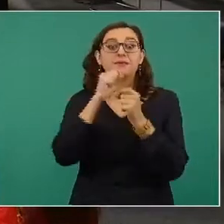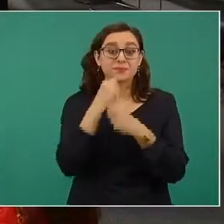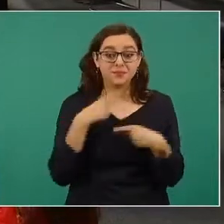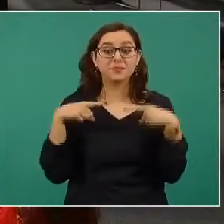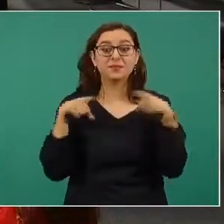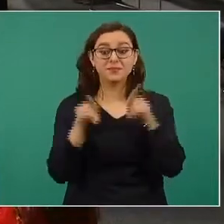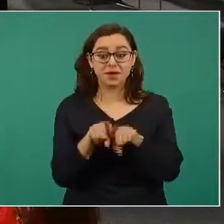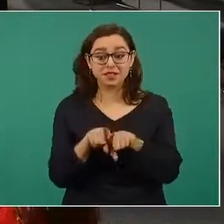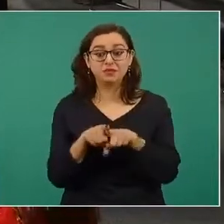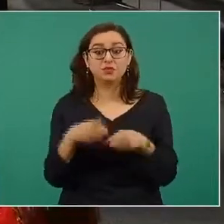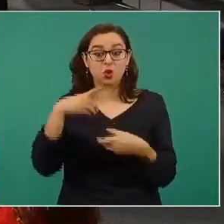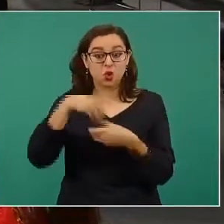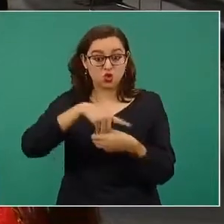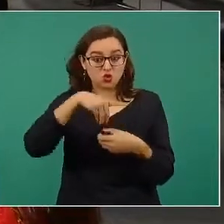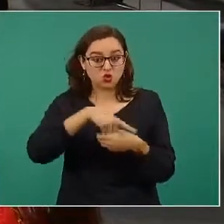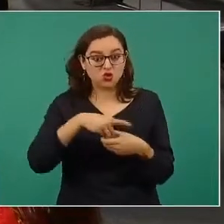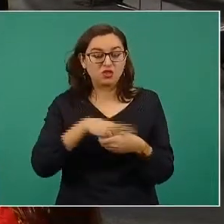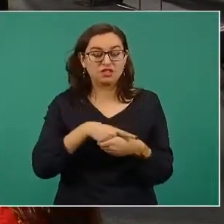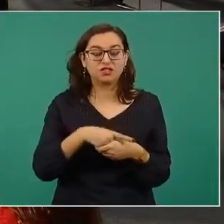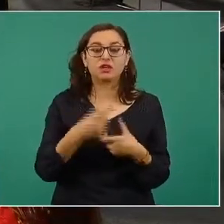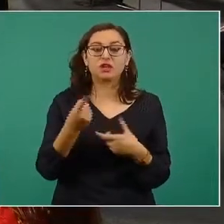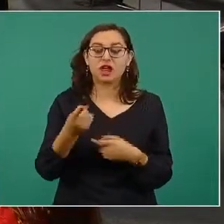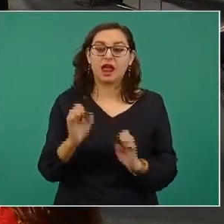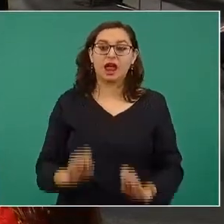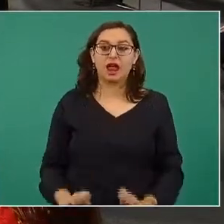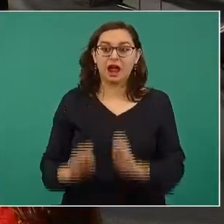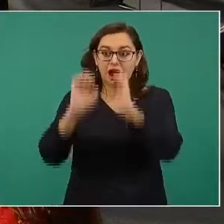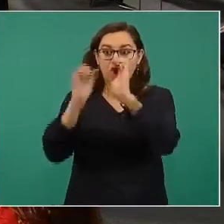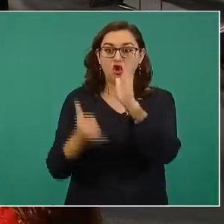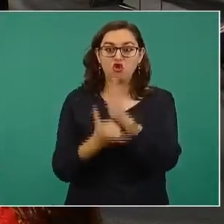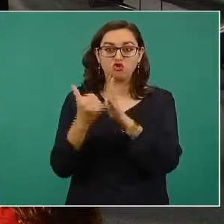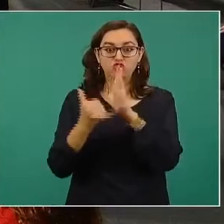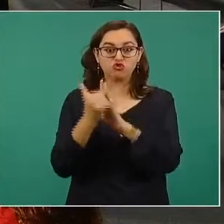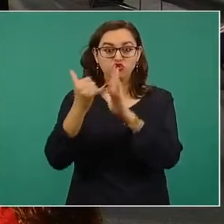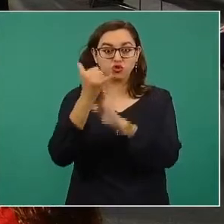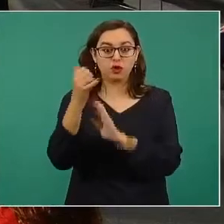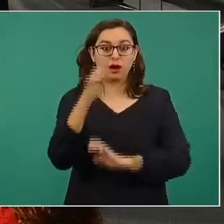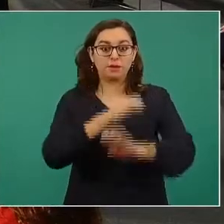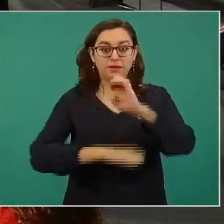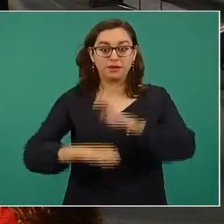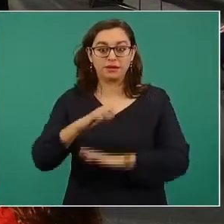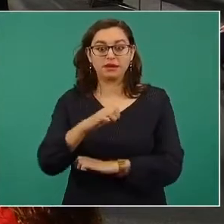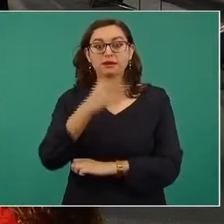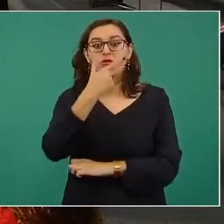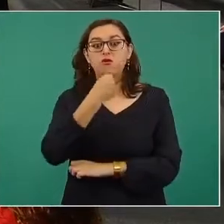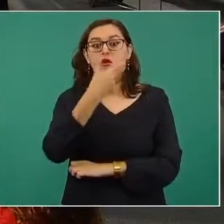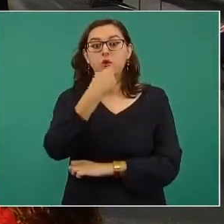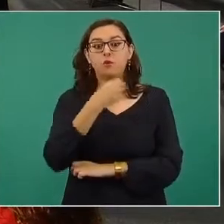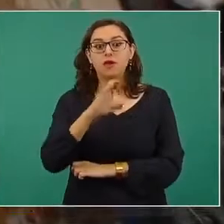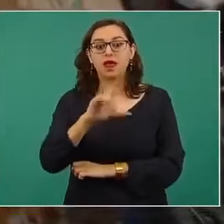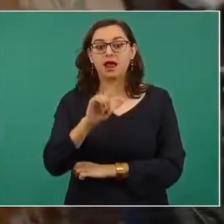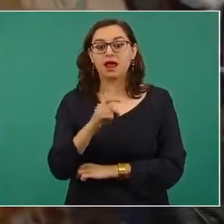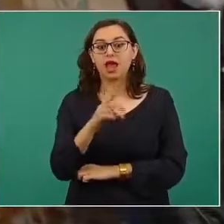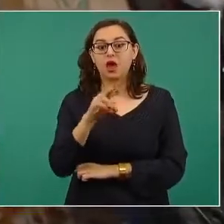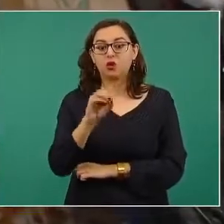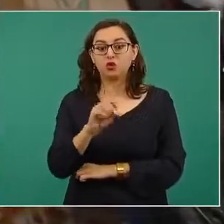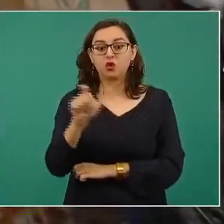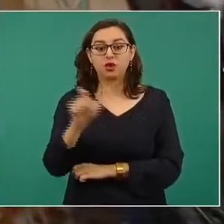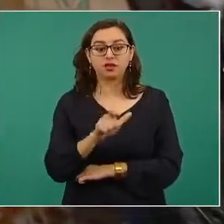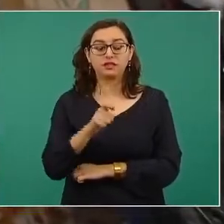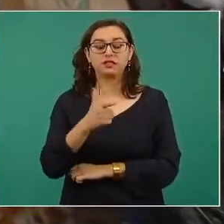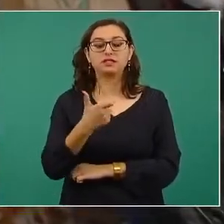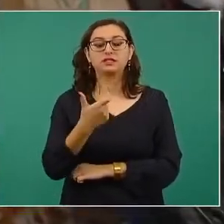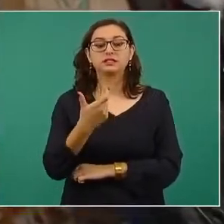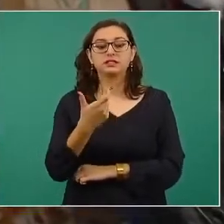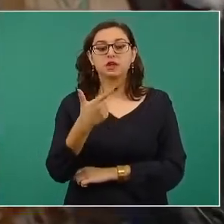trasladado parte de estas donaciones a inmobiliarias que son propiedad del empresario Claudio X González Guajardo. Además, por supuesto,